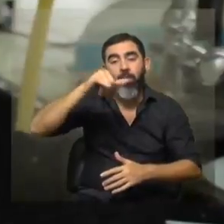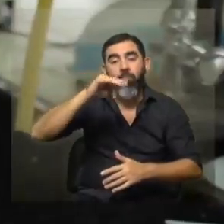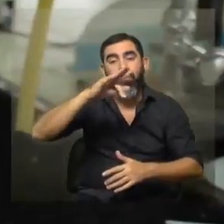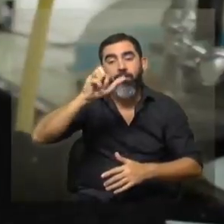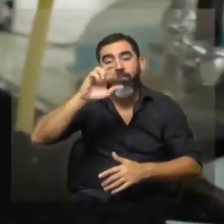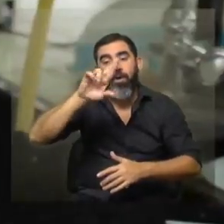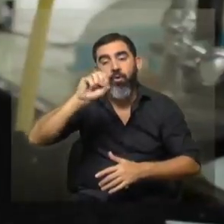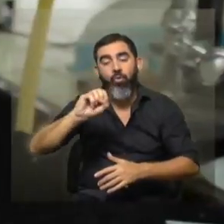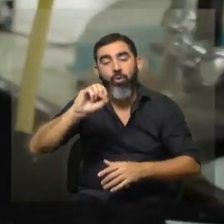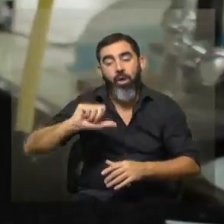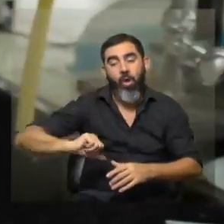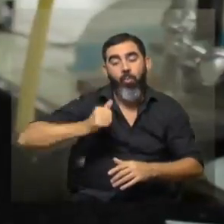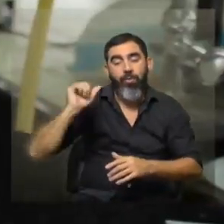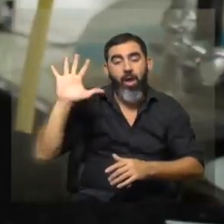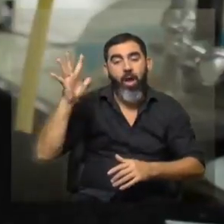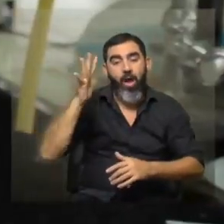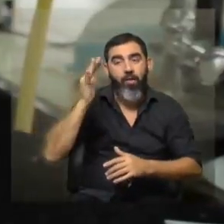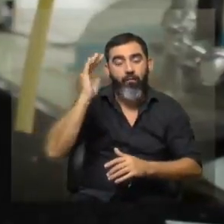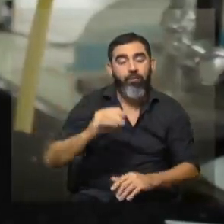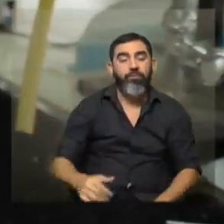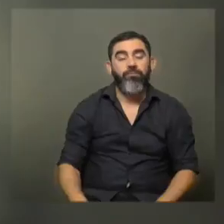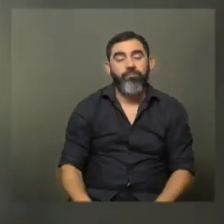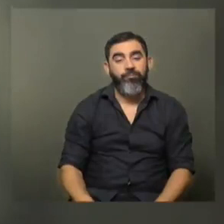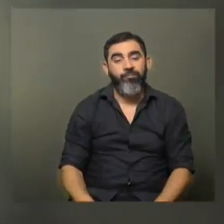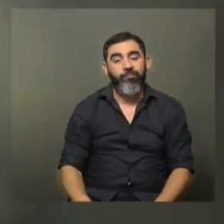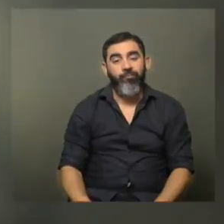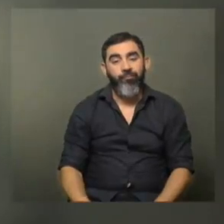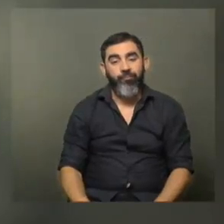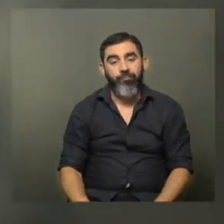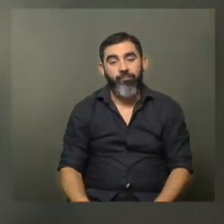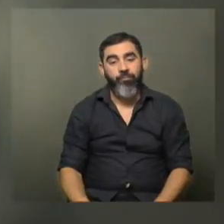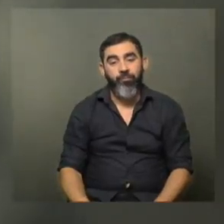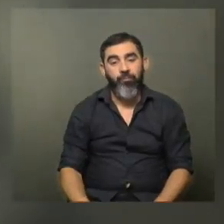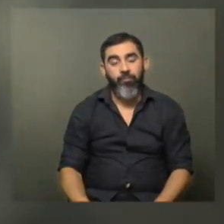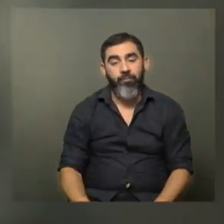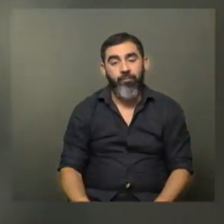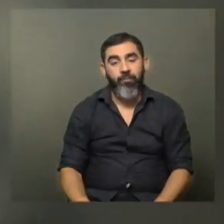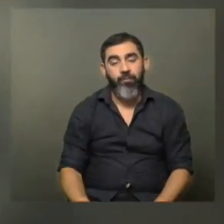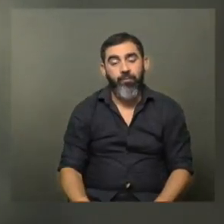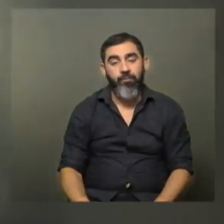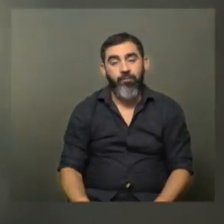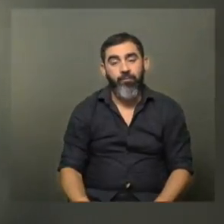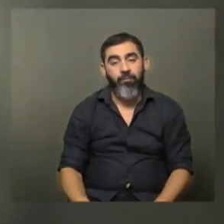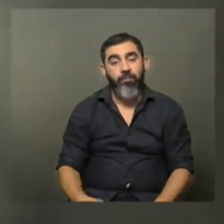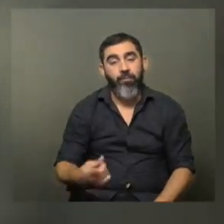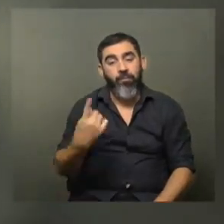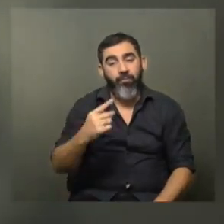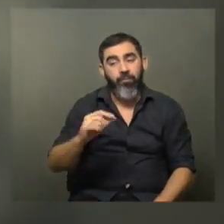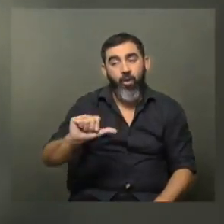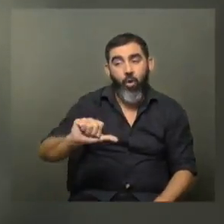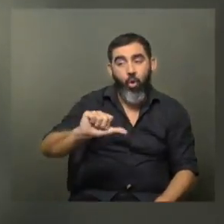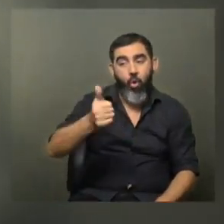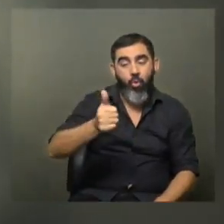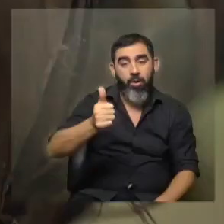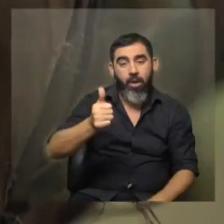de los árboles, que son quizás de hábitos arborícolas. Entonces el salto fue decir, si logramos generar